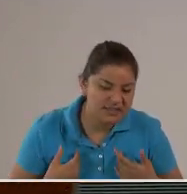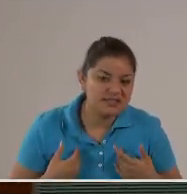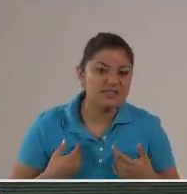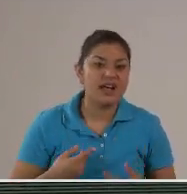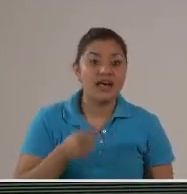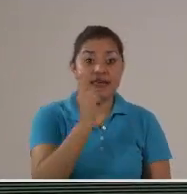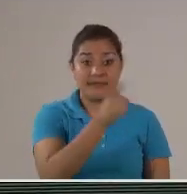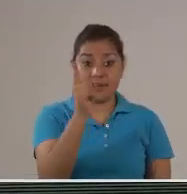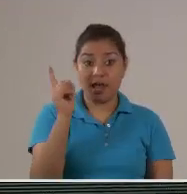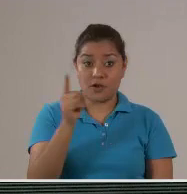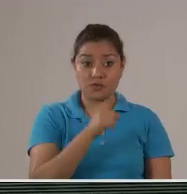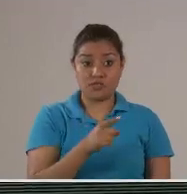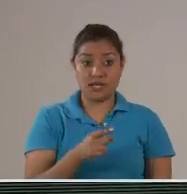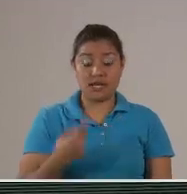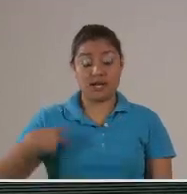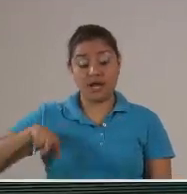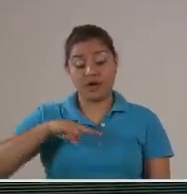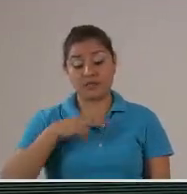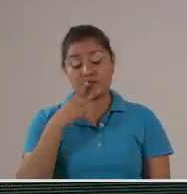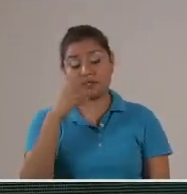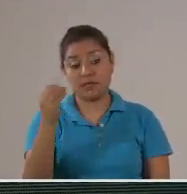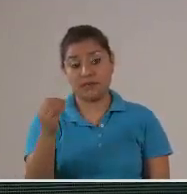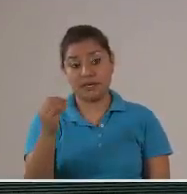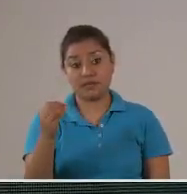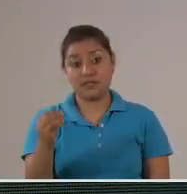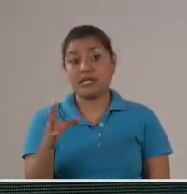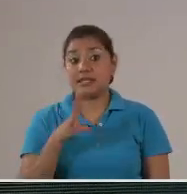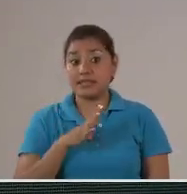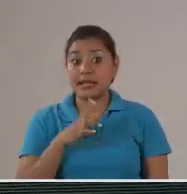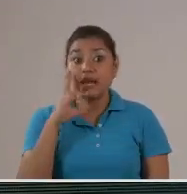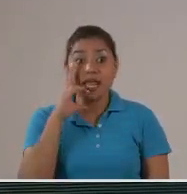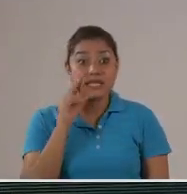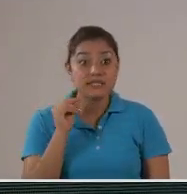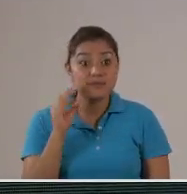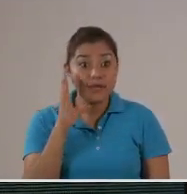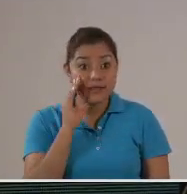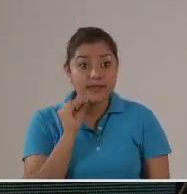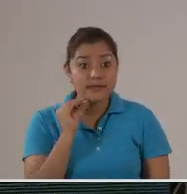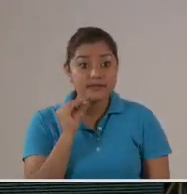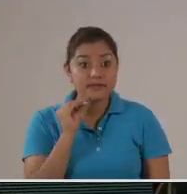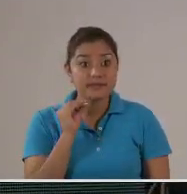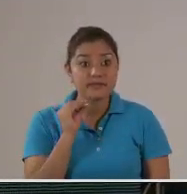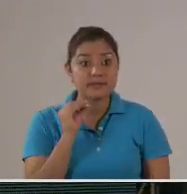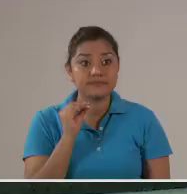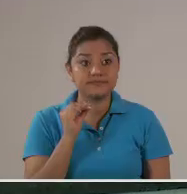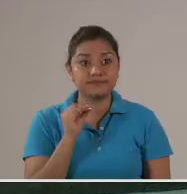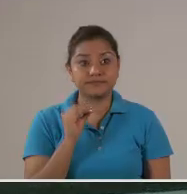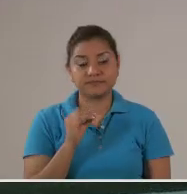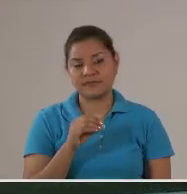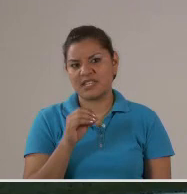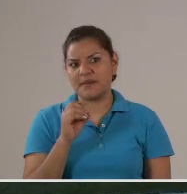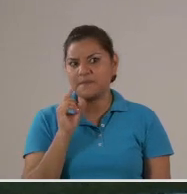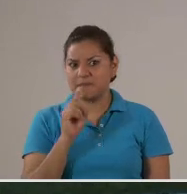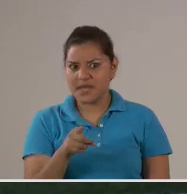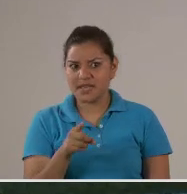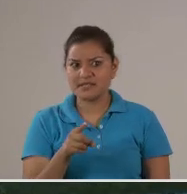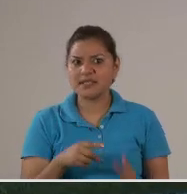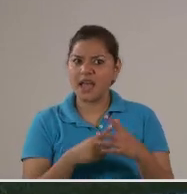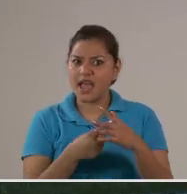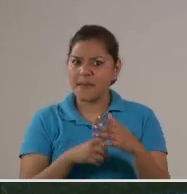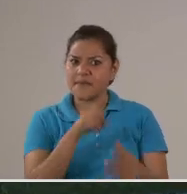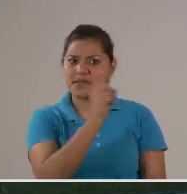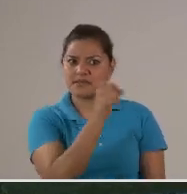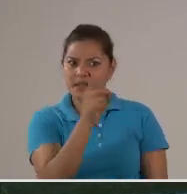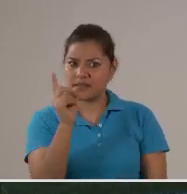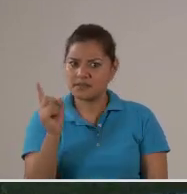experiencia ent llega ahí contigo y te empieza a acusar quiere vivir un hogar empieza a acusar y ellos